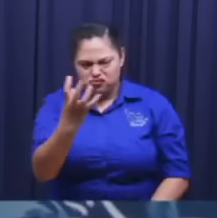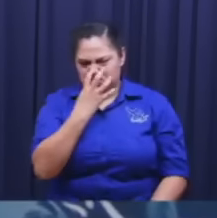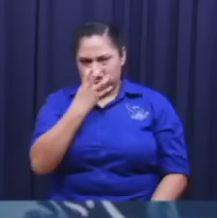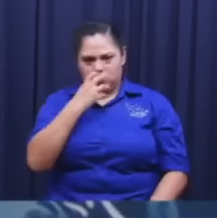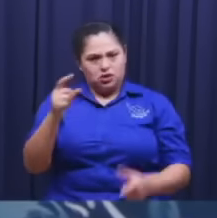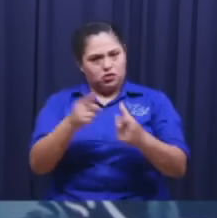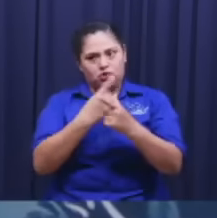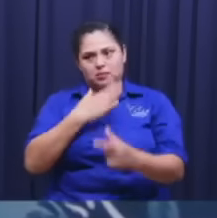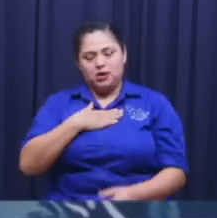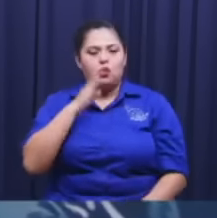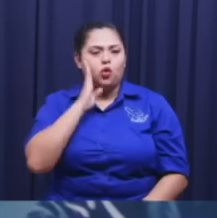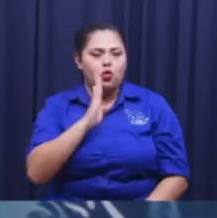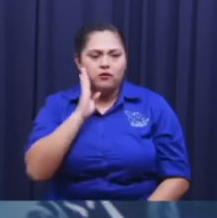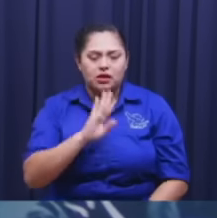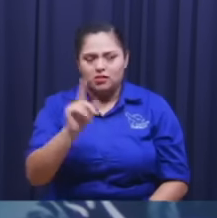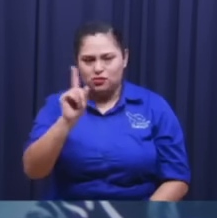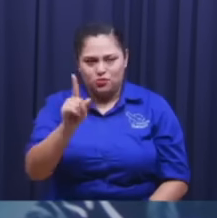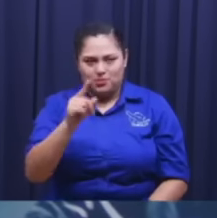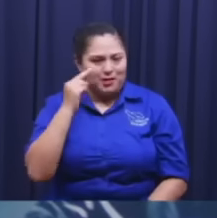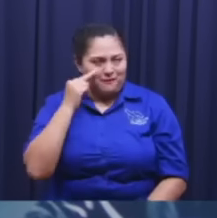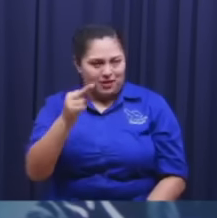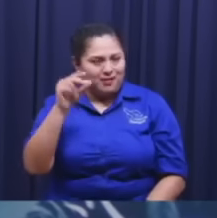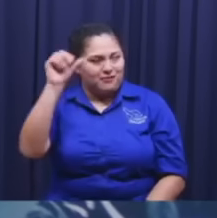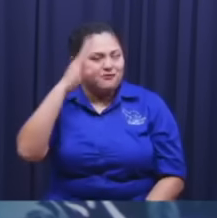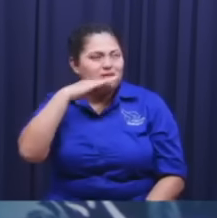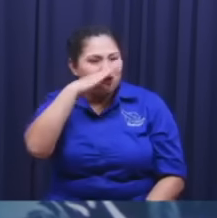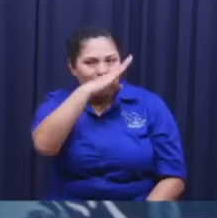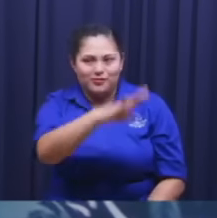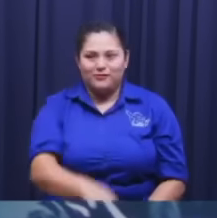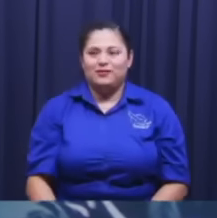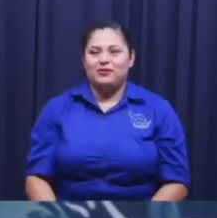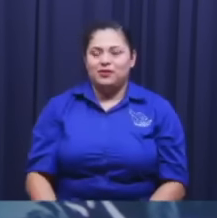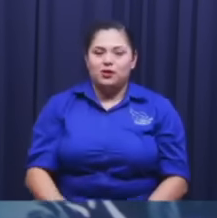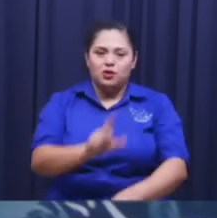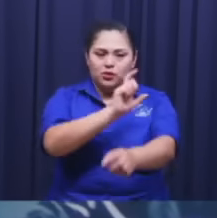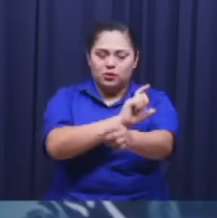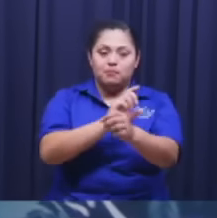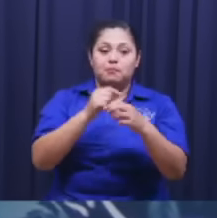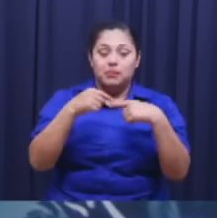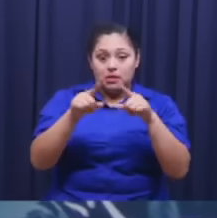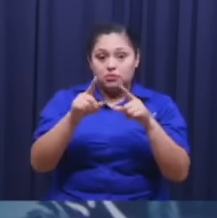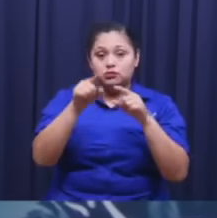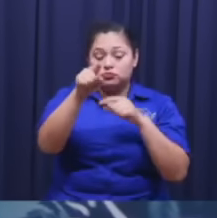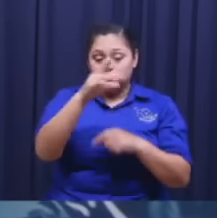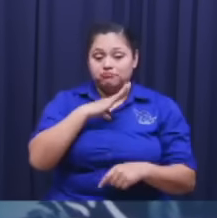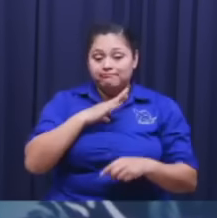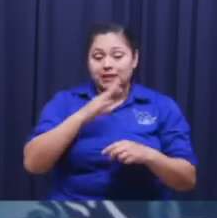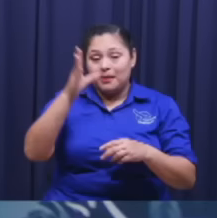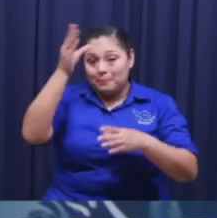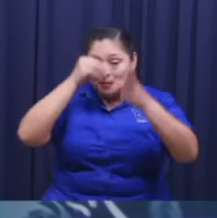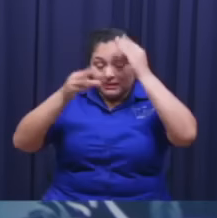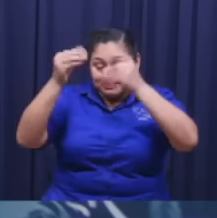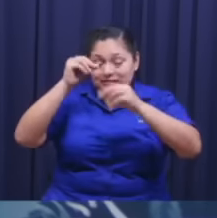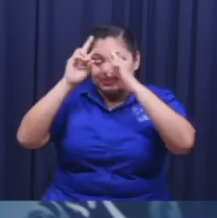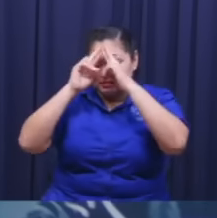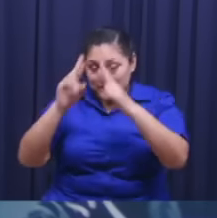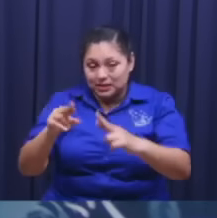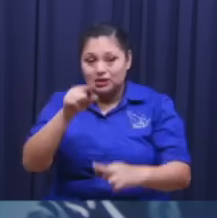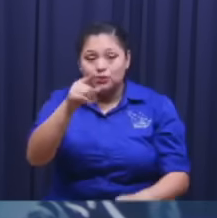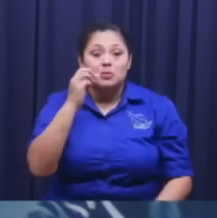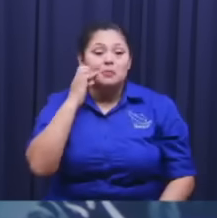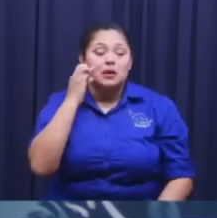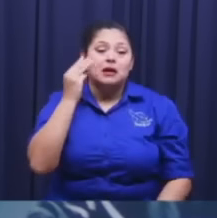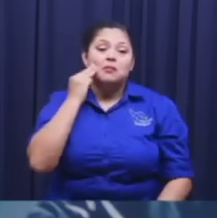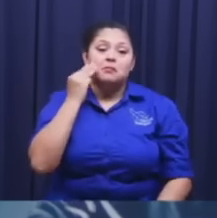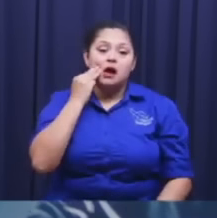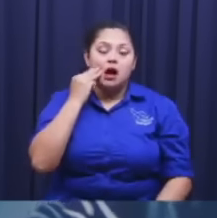conmigo, sobre todo joven. Shh, no me hagas esas caras. Síguelo tuteando, lo que te digo, respétalos. Obedécelos, honralos,